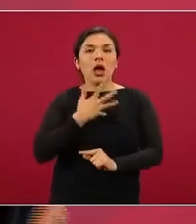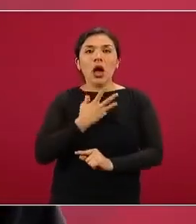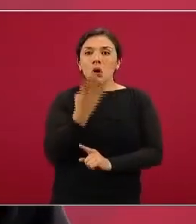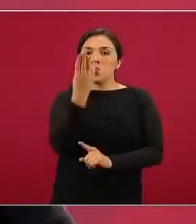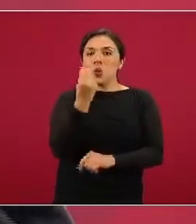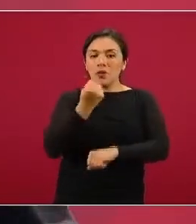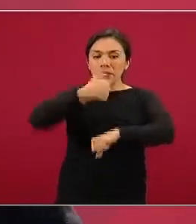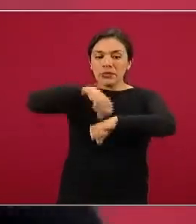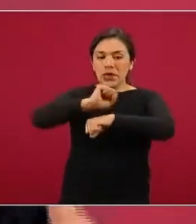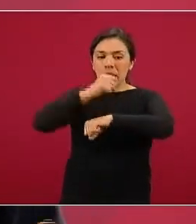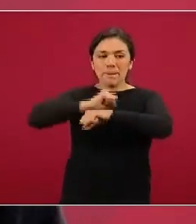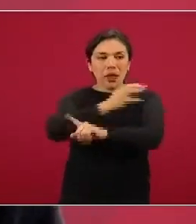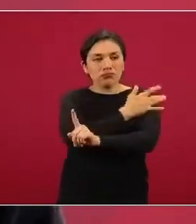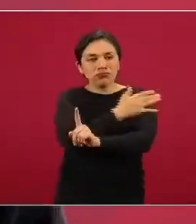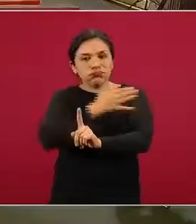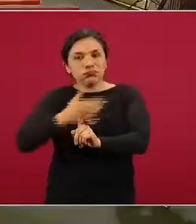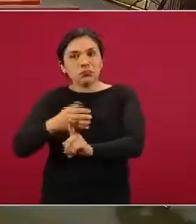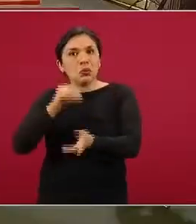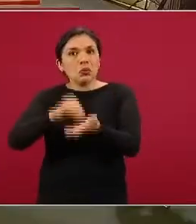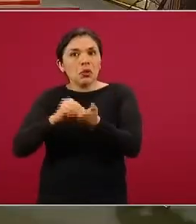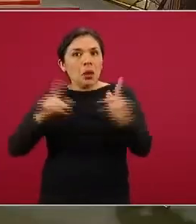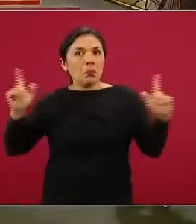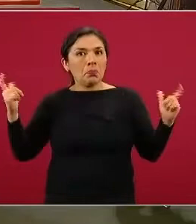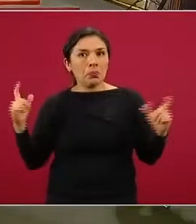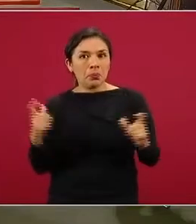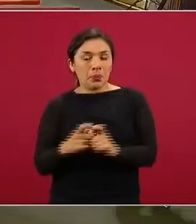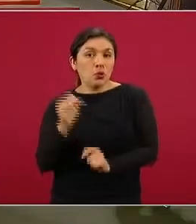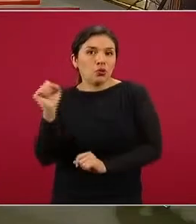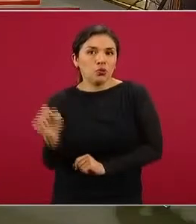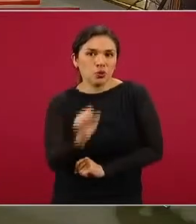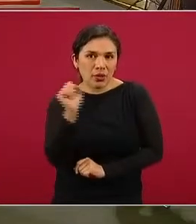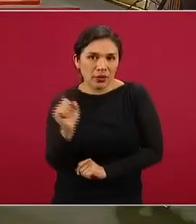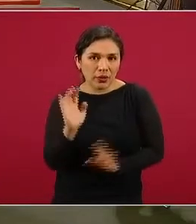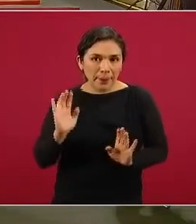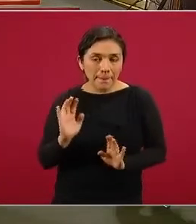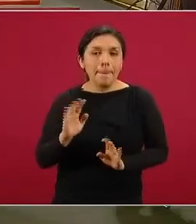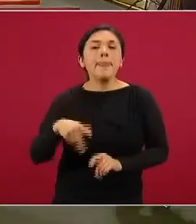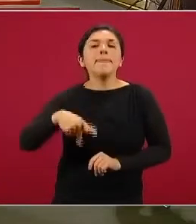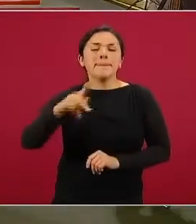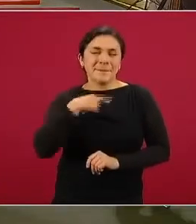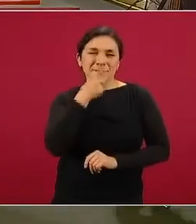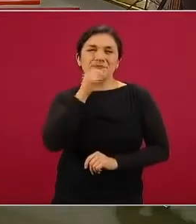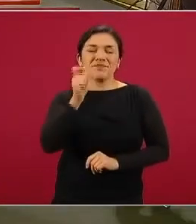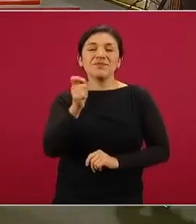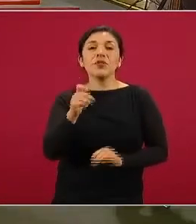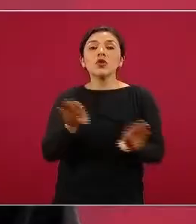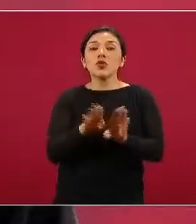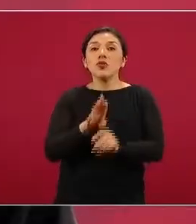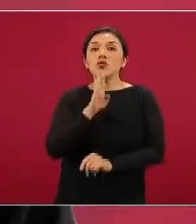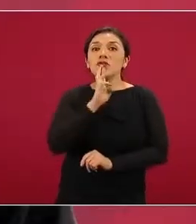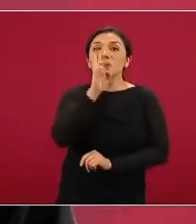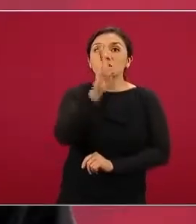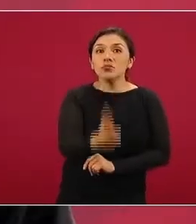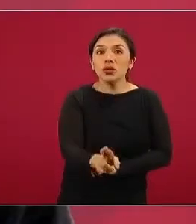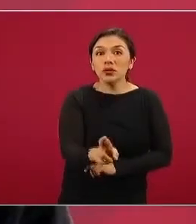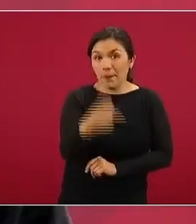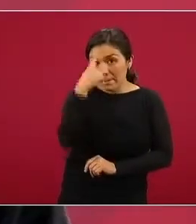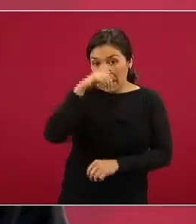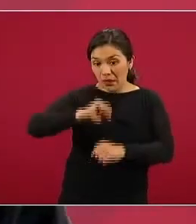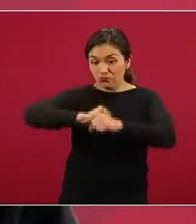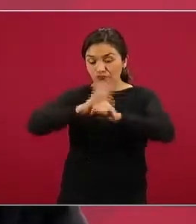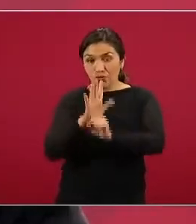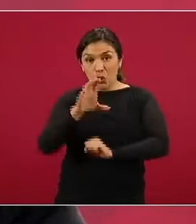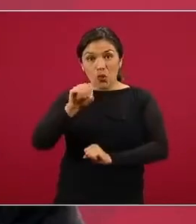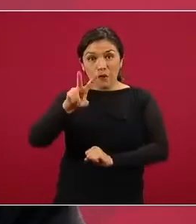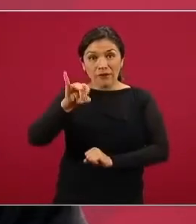semanas consecutivas de un periodo de descenso. Y, como decíamos, la respuesta a la pandemia de